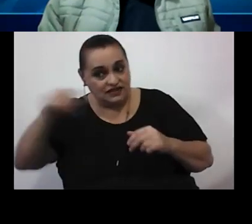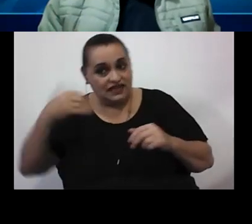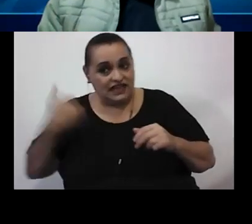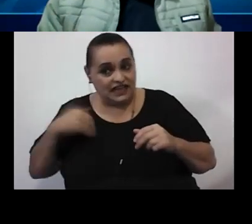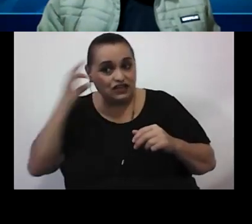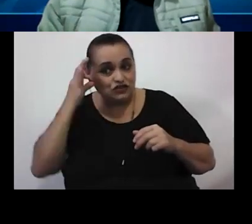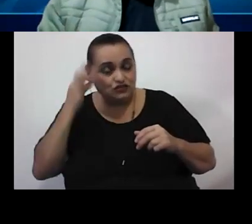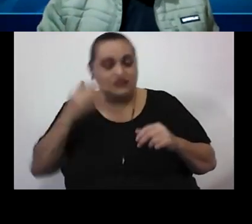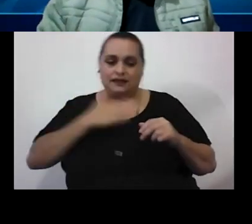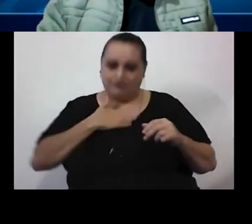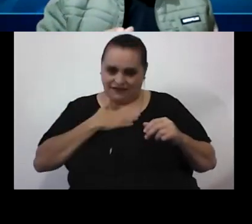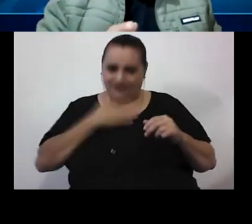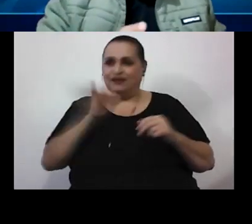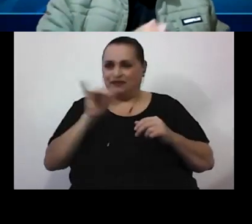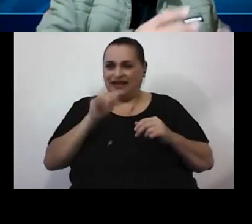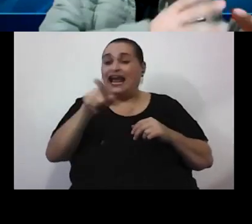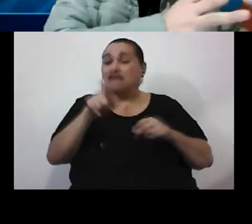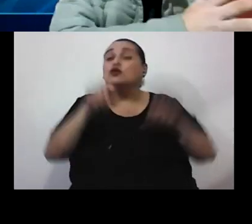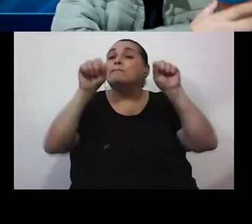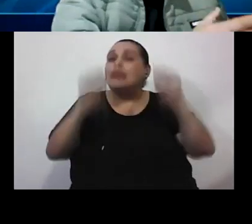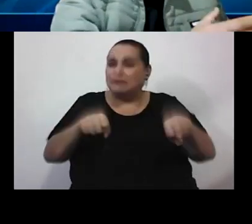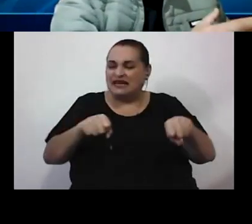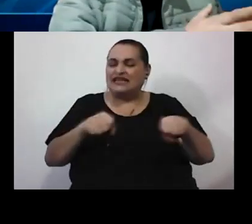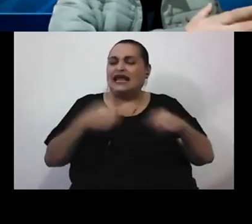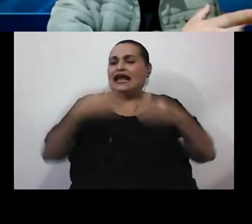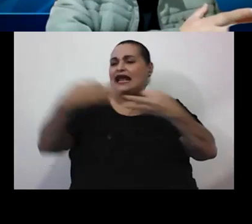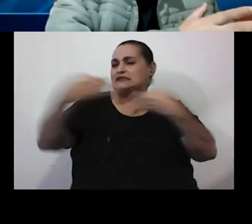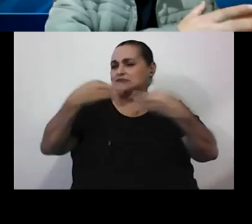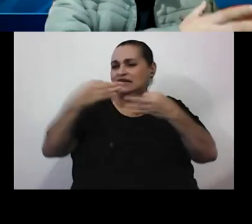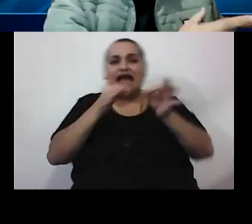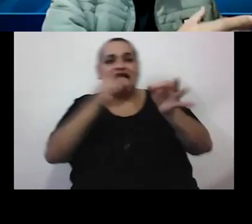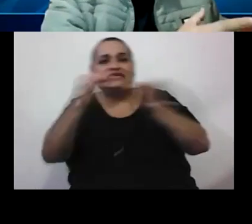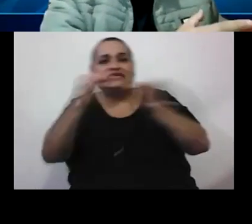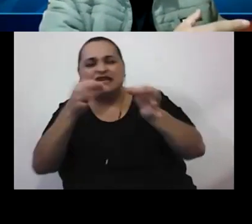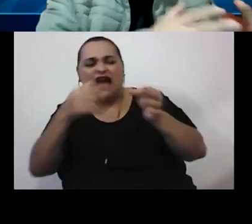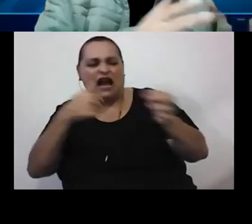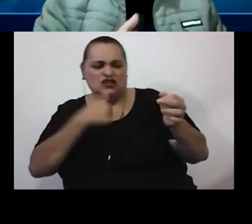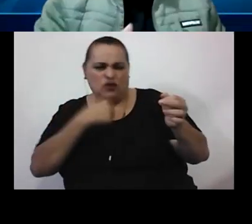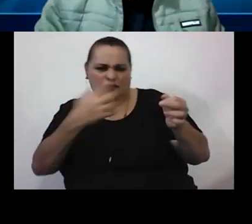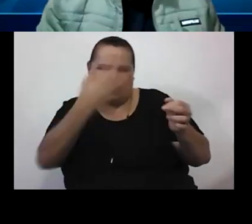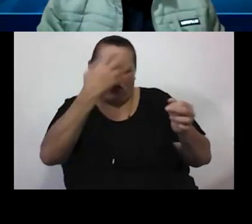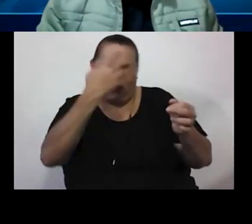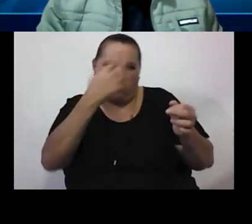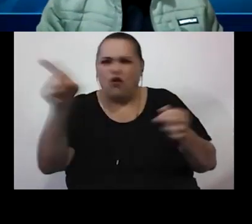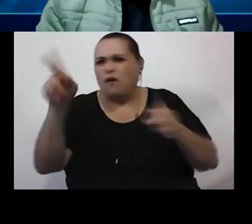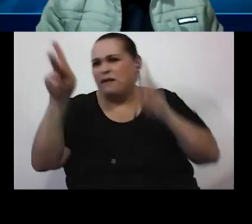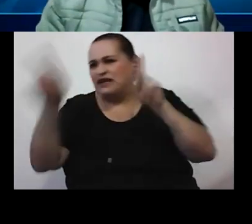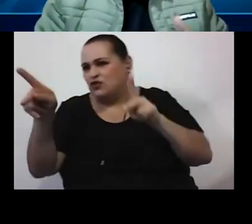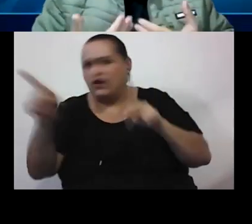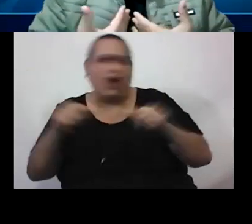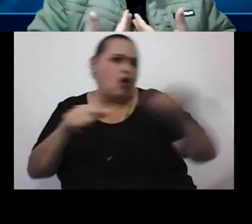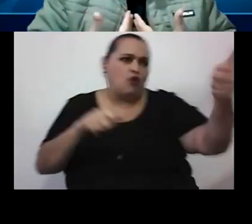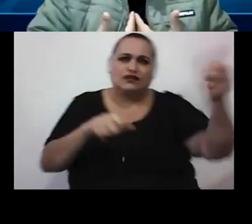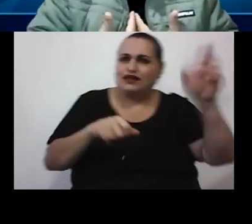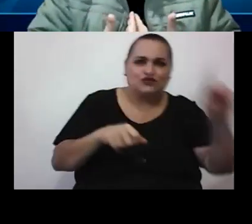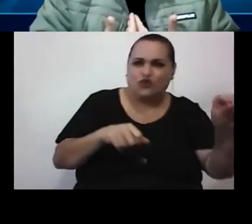permitiría explicar por qué me molesta más ciertas cosas y hasta ciertas personas más que otras. Bueno, es